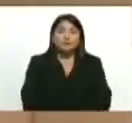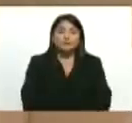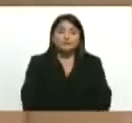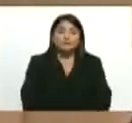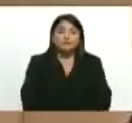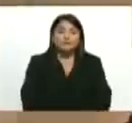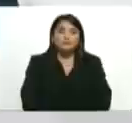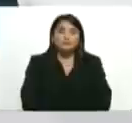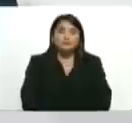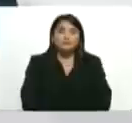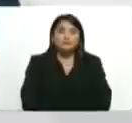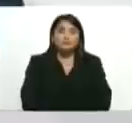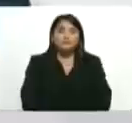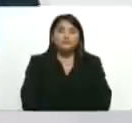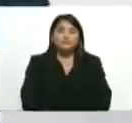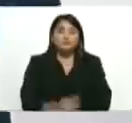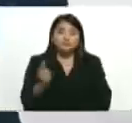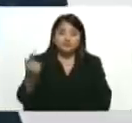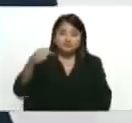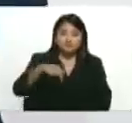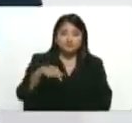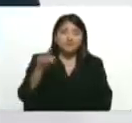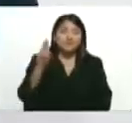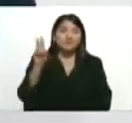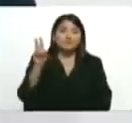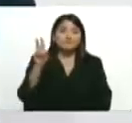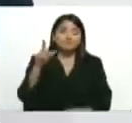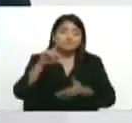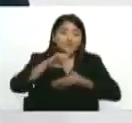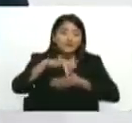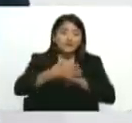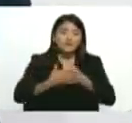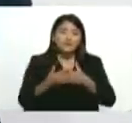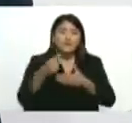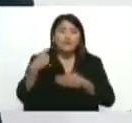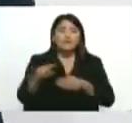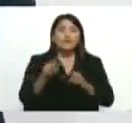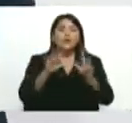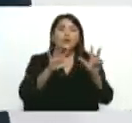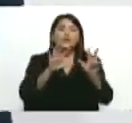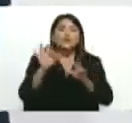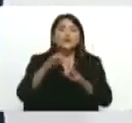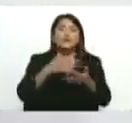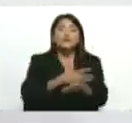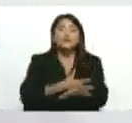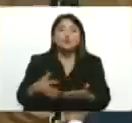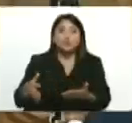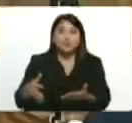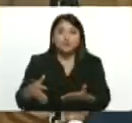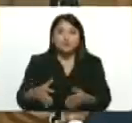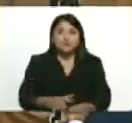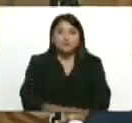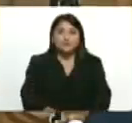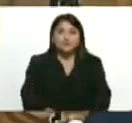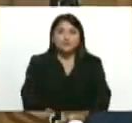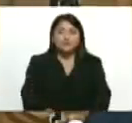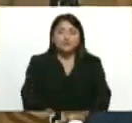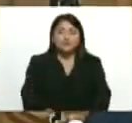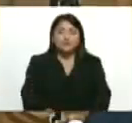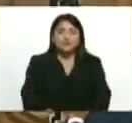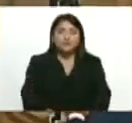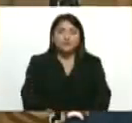porque a la llegada de ellos a este continente habían 80 millones